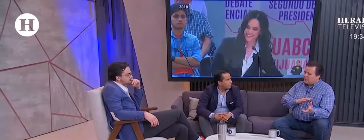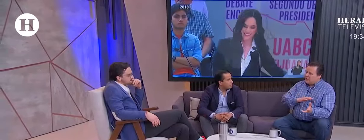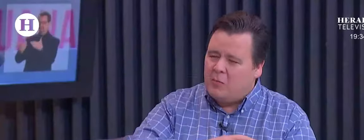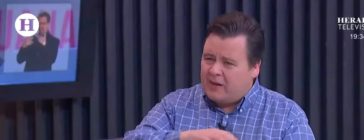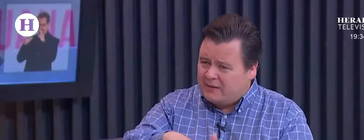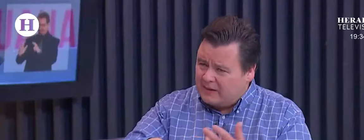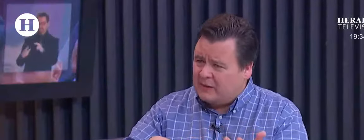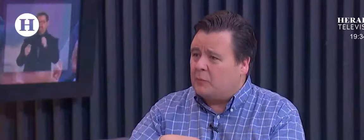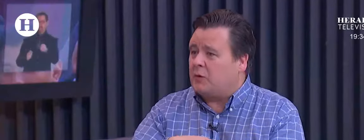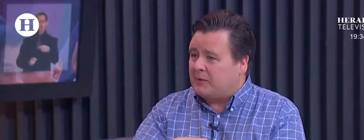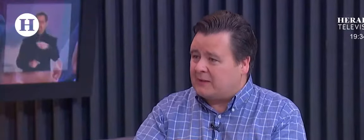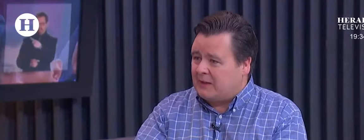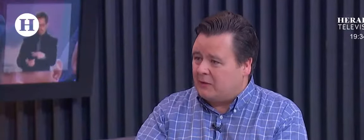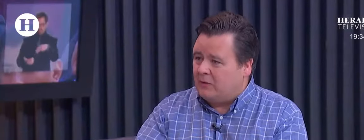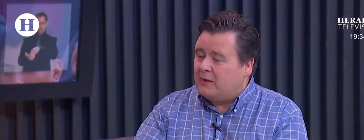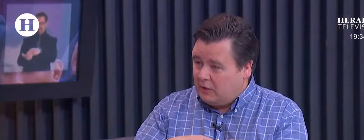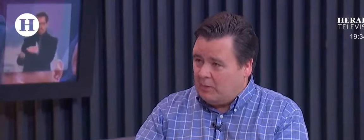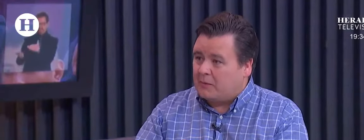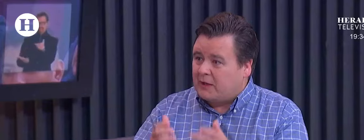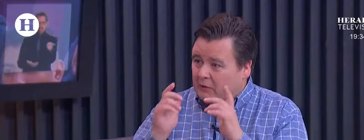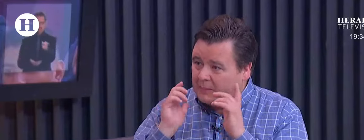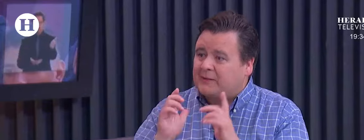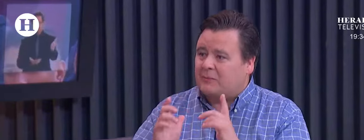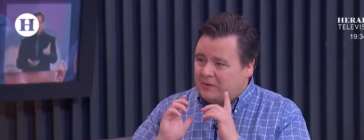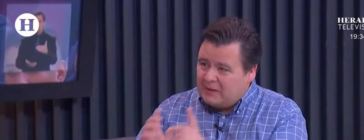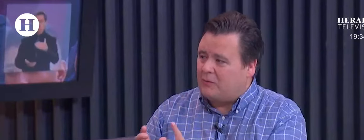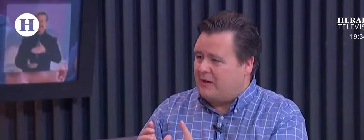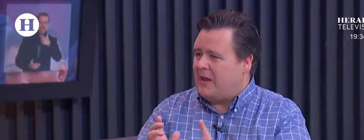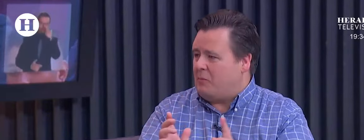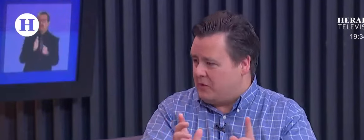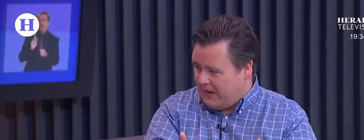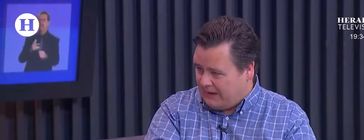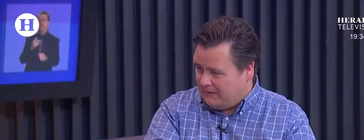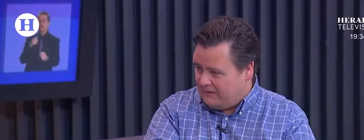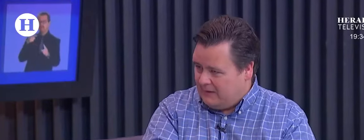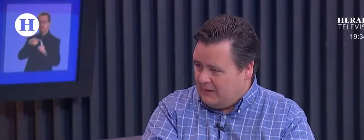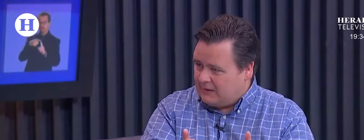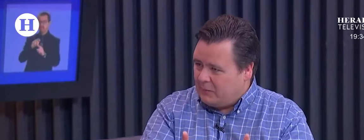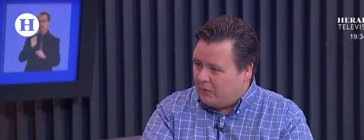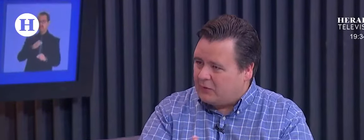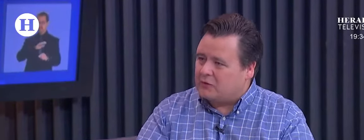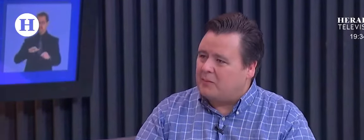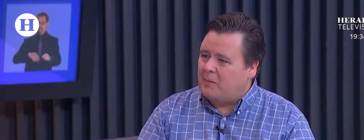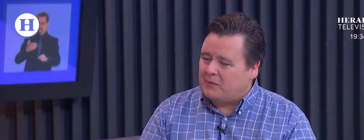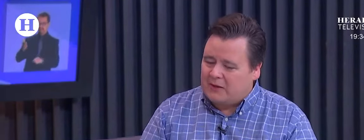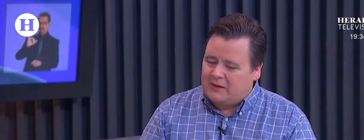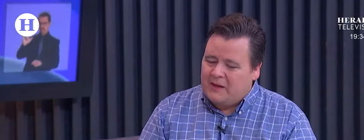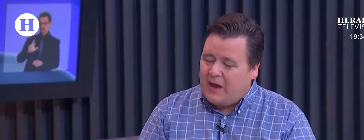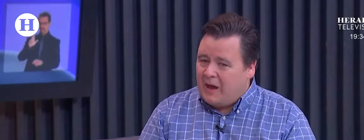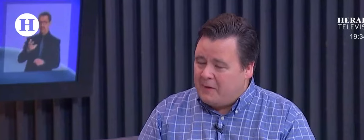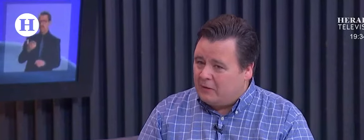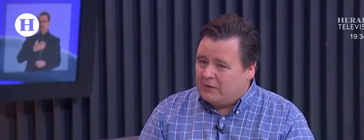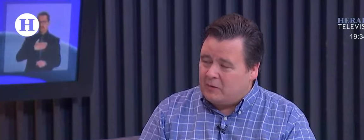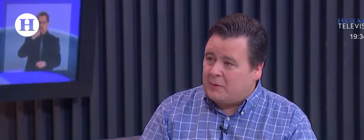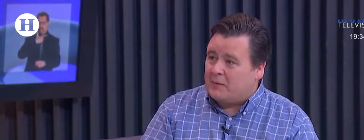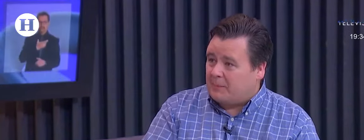si son buenas ideas desde un punto de vista técnico sino vamos a que nos sepan transmitir una idea muy clara y tampoco nosotros vamos a